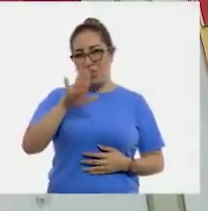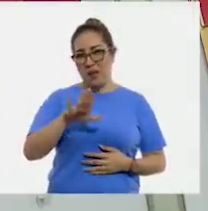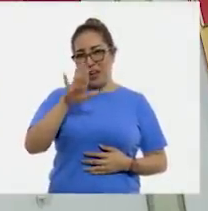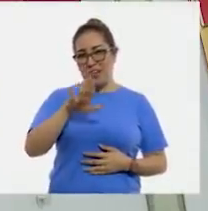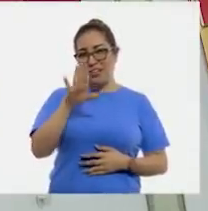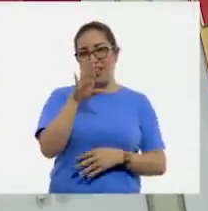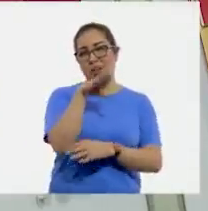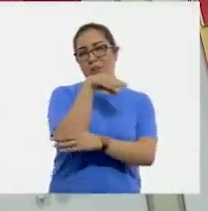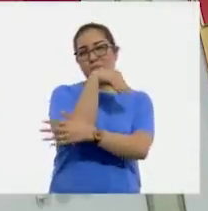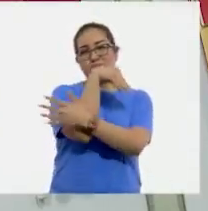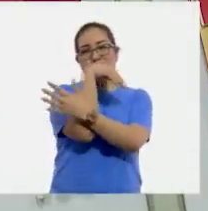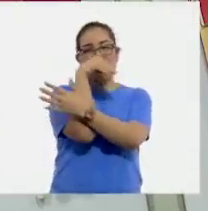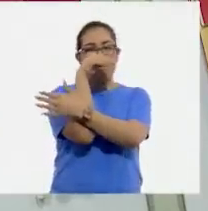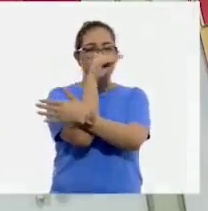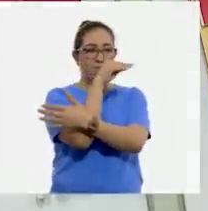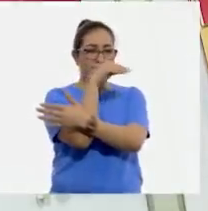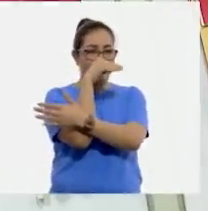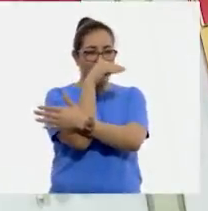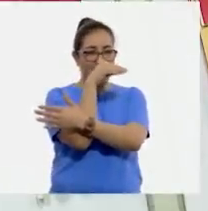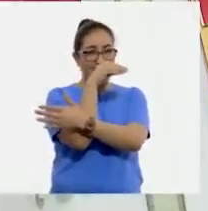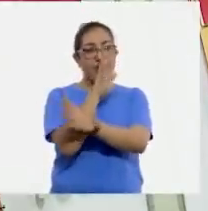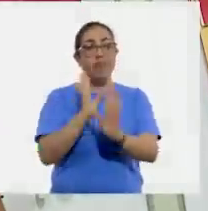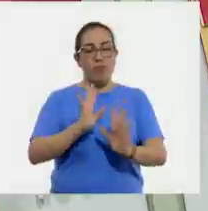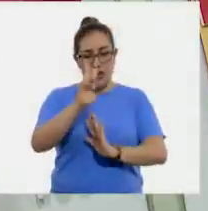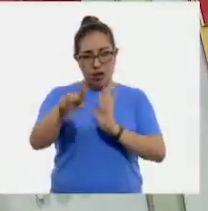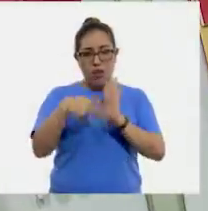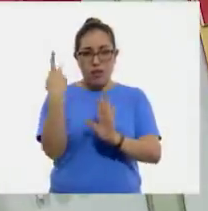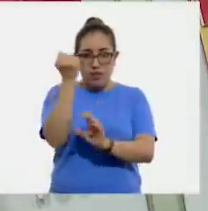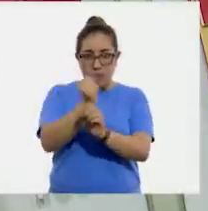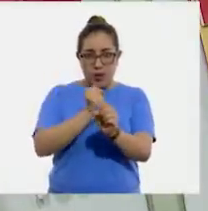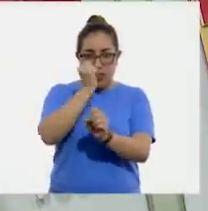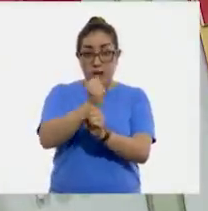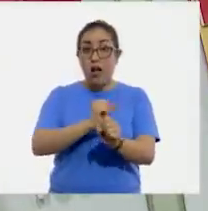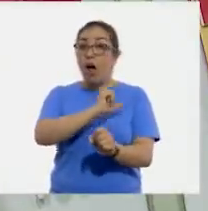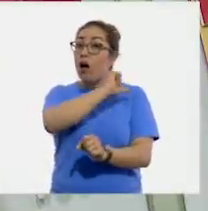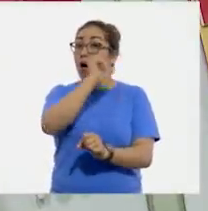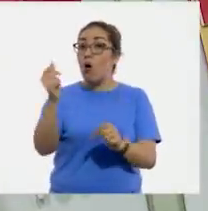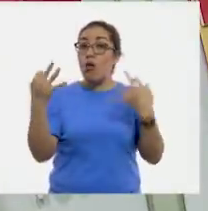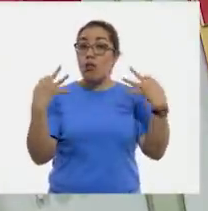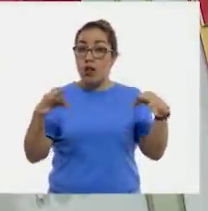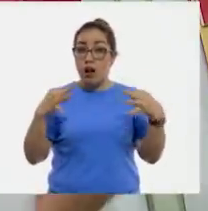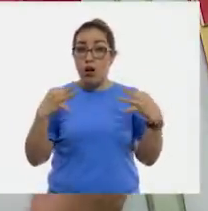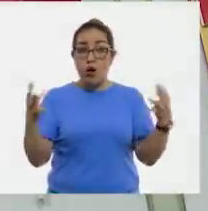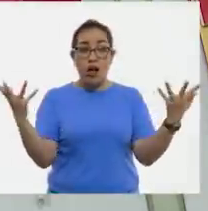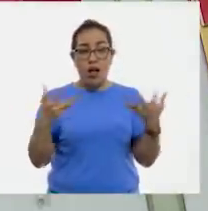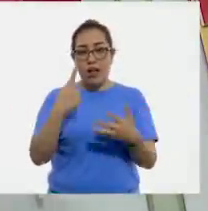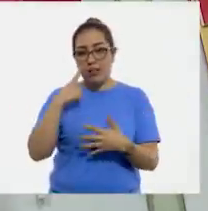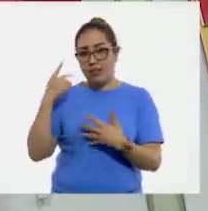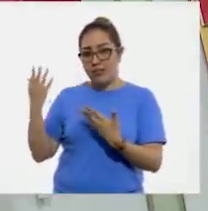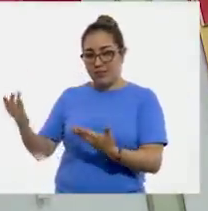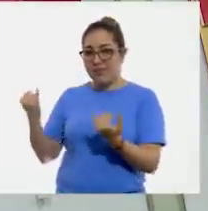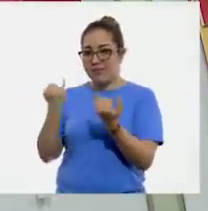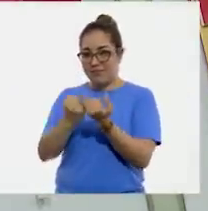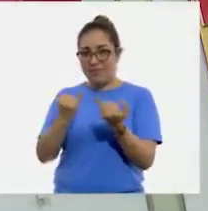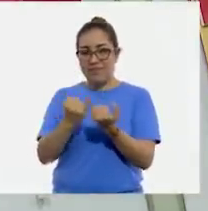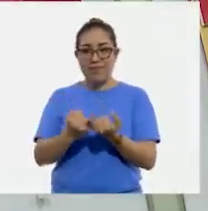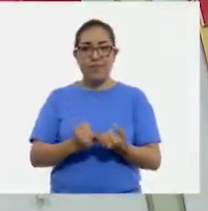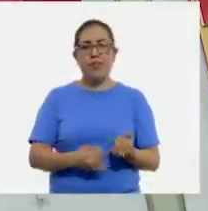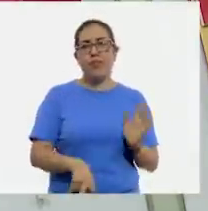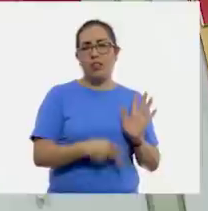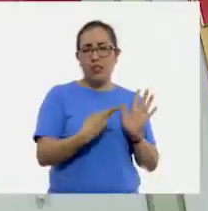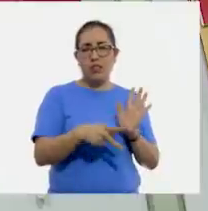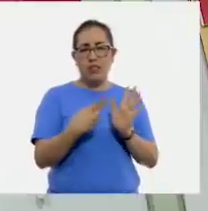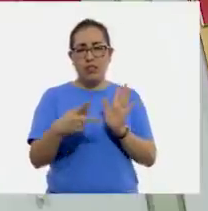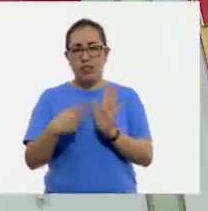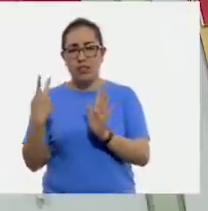un cisne. Vamos a practicarla un poco más. En otra hoja hacemos la panza del cisne, varias veces, como un